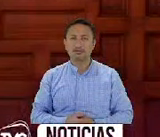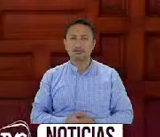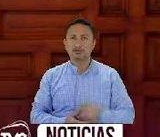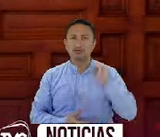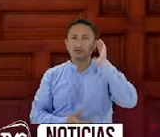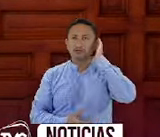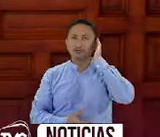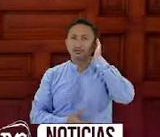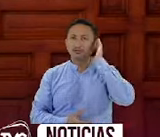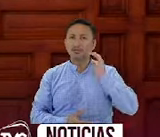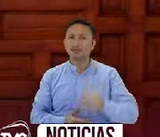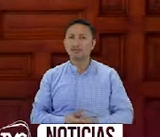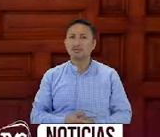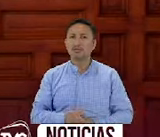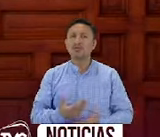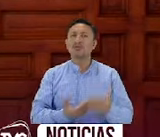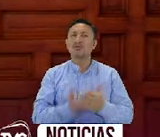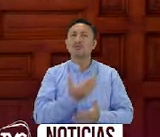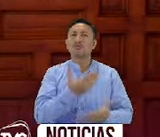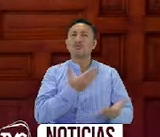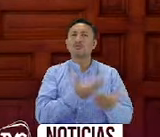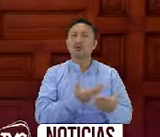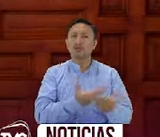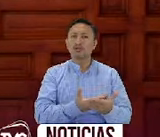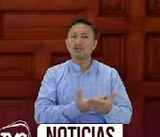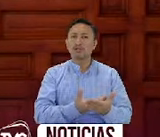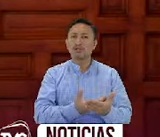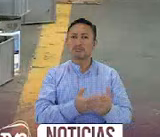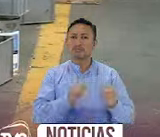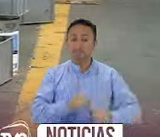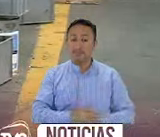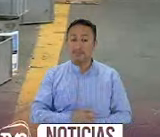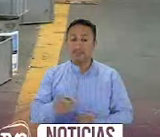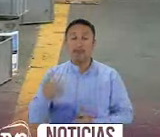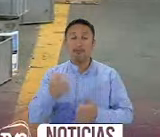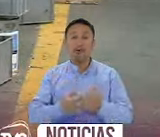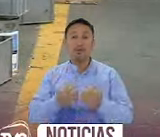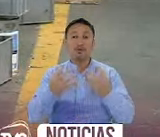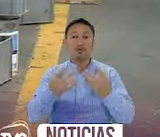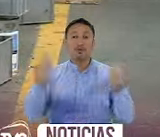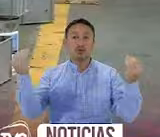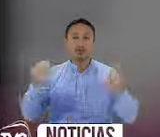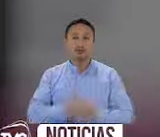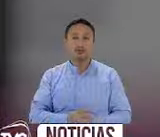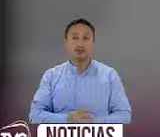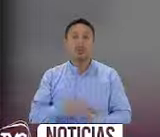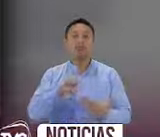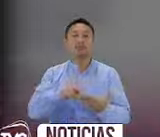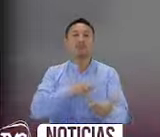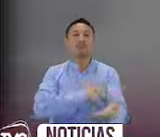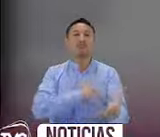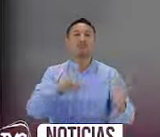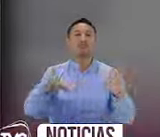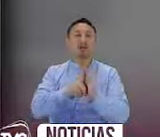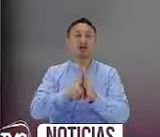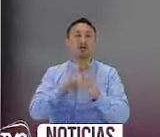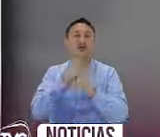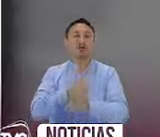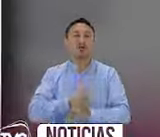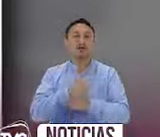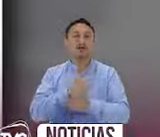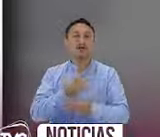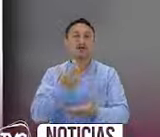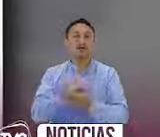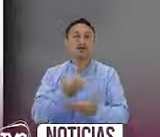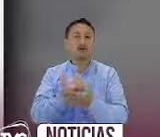Daniel Noboa para aliviar las secuelas producto de los apagones. Se trata del proyecto de ley para proteger la economía de las familias y el